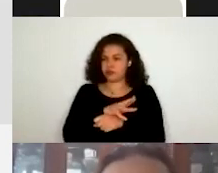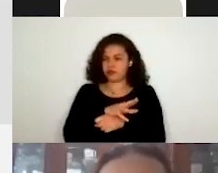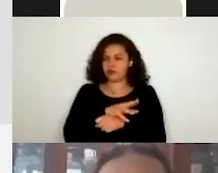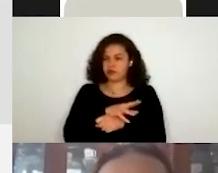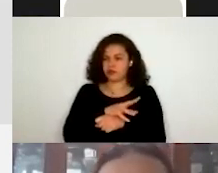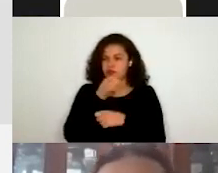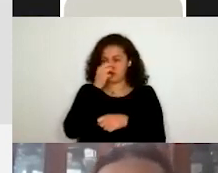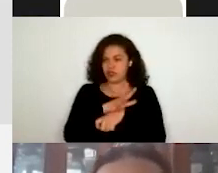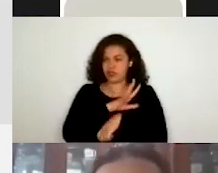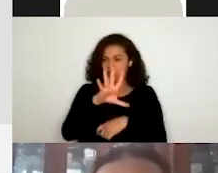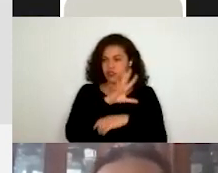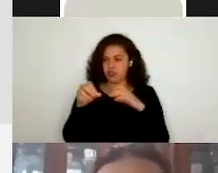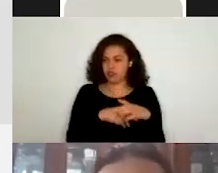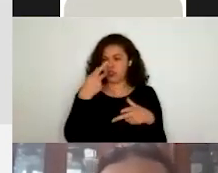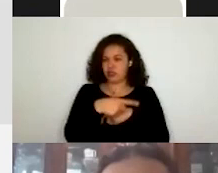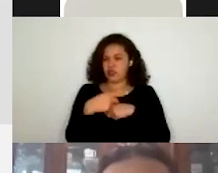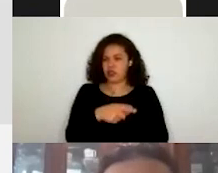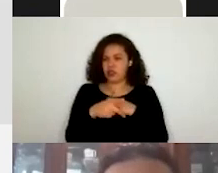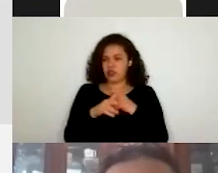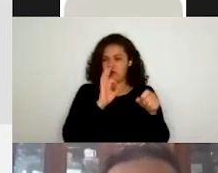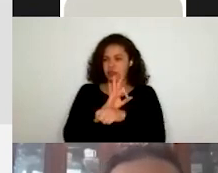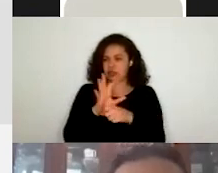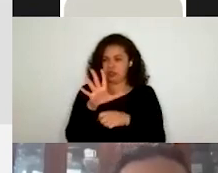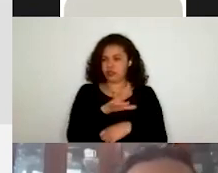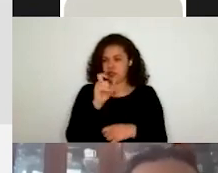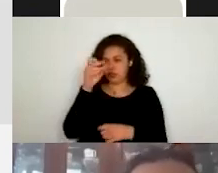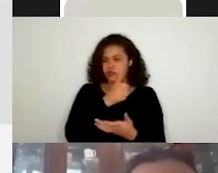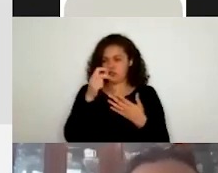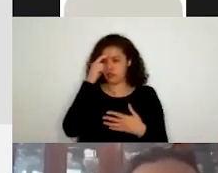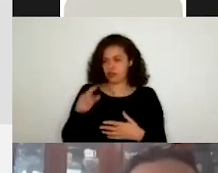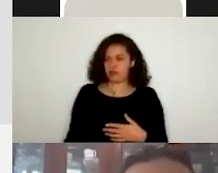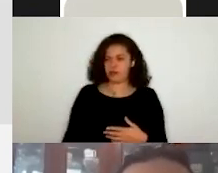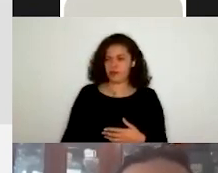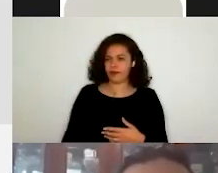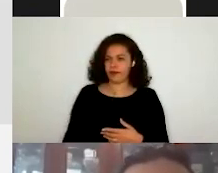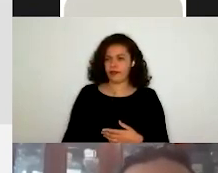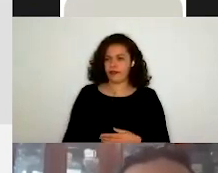de Gestión Integral de Riesgos y Protección Civil de la Ciudad de México.